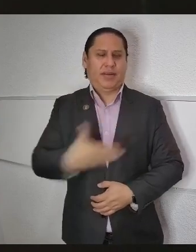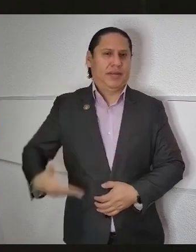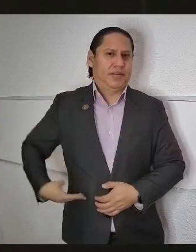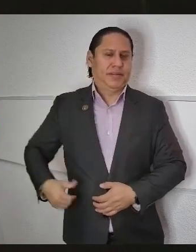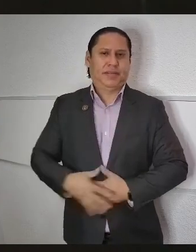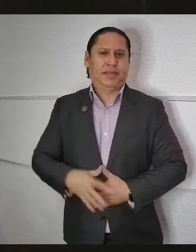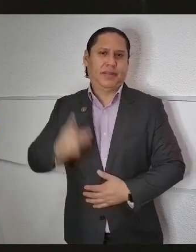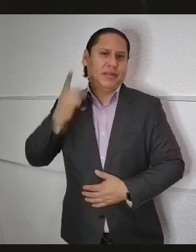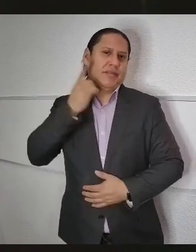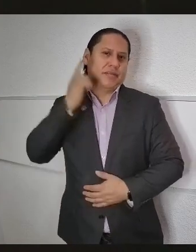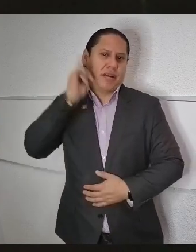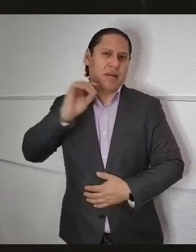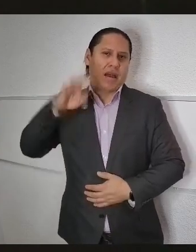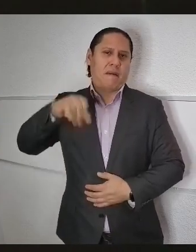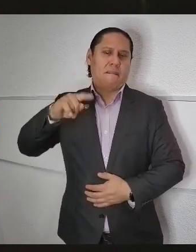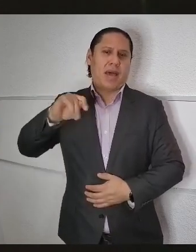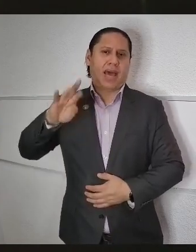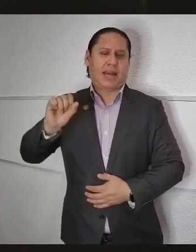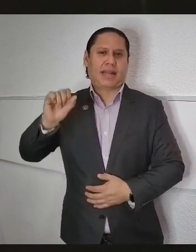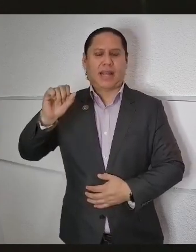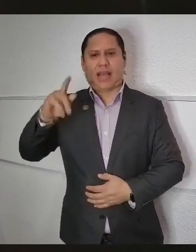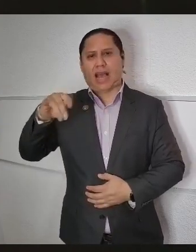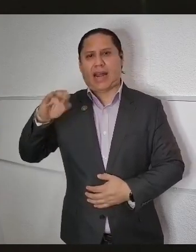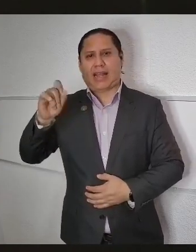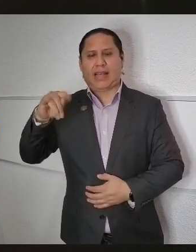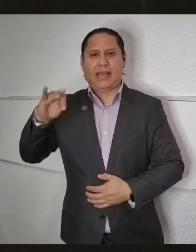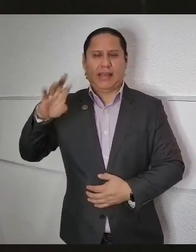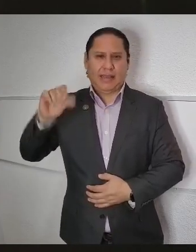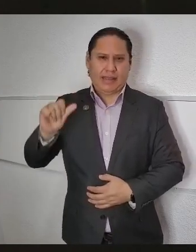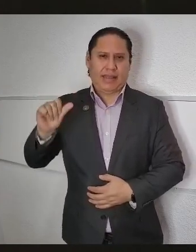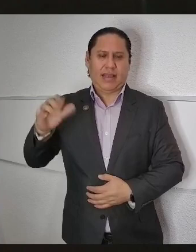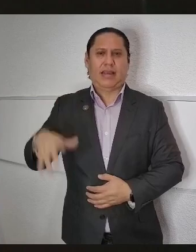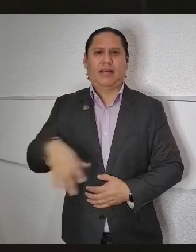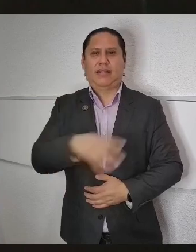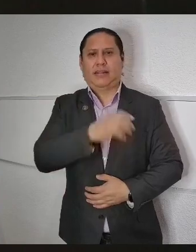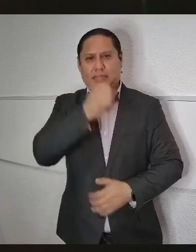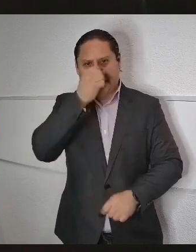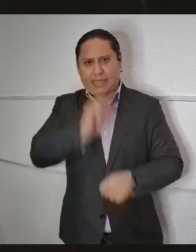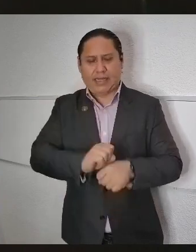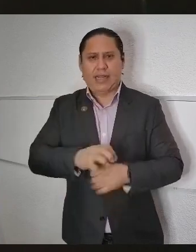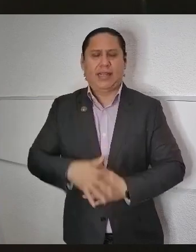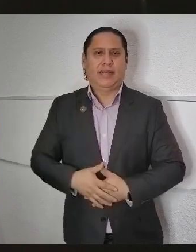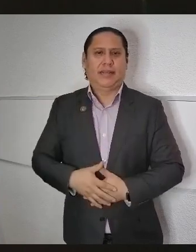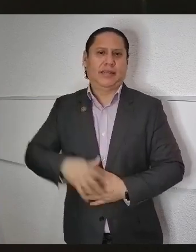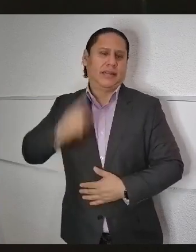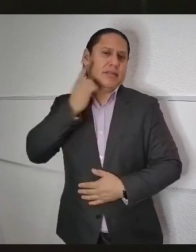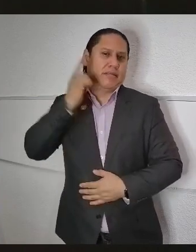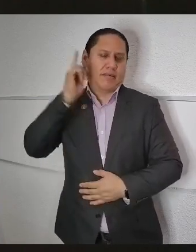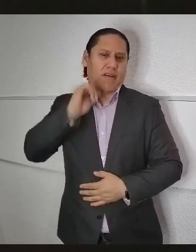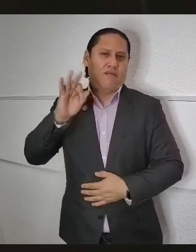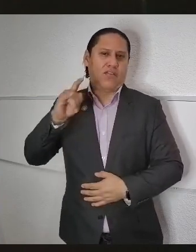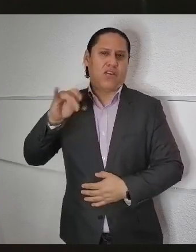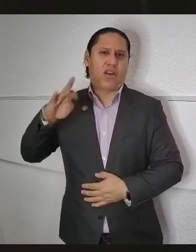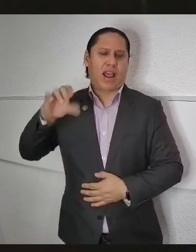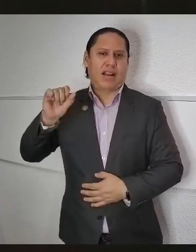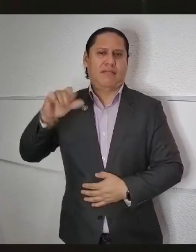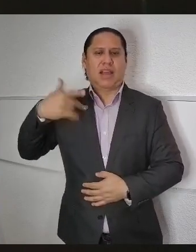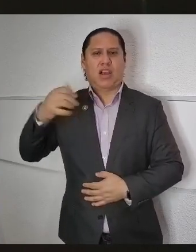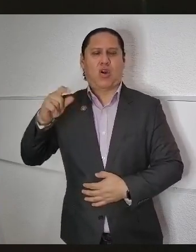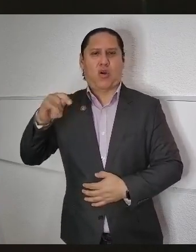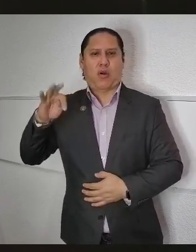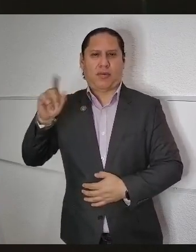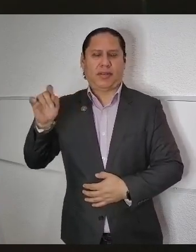presidenta, diputada Karina Margarita del Río Centeno, secretaria, diputada Floralma Gómez